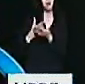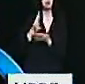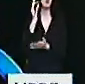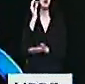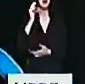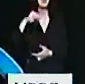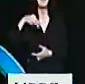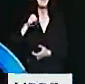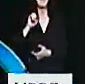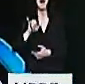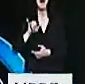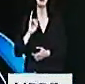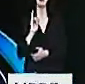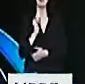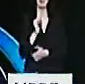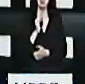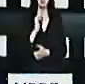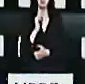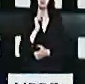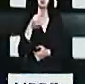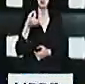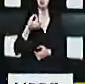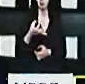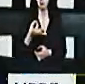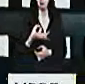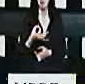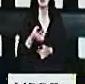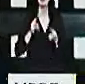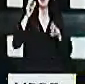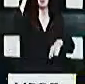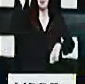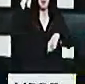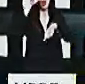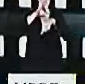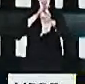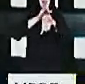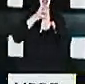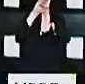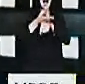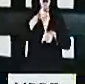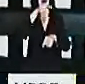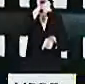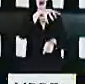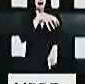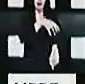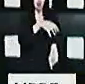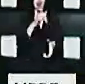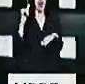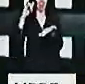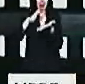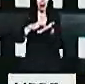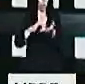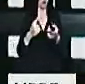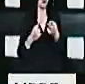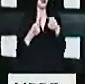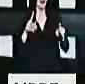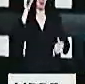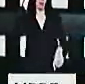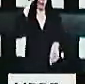importante. Absolutamente. O sea, no cabe ninguna duda de que las patologías que se ven en Aysén no son las mismas que se ven en Coquimbo